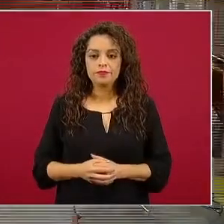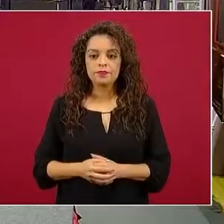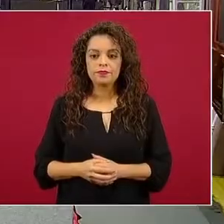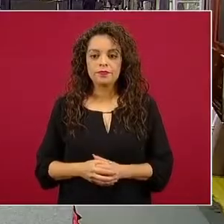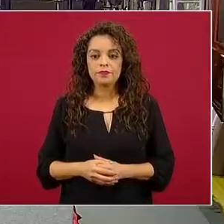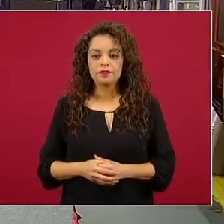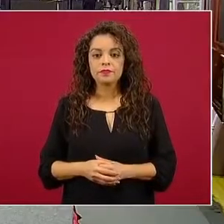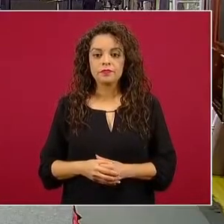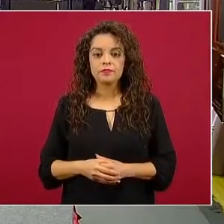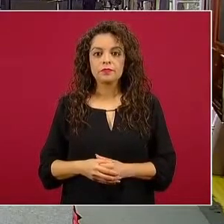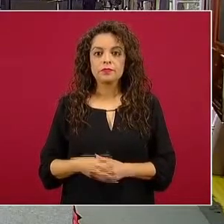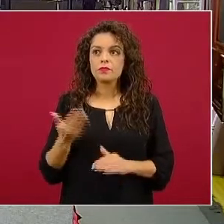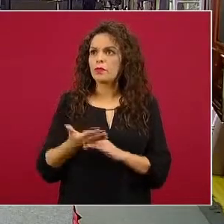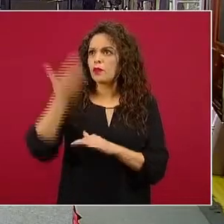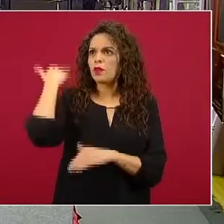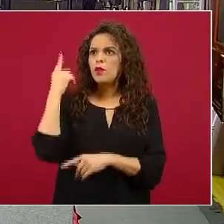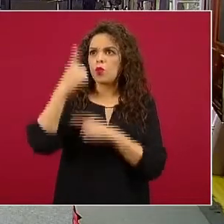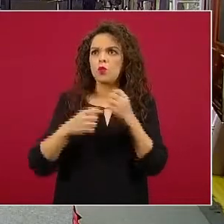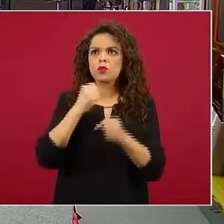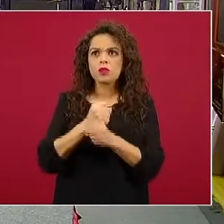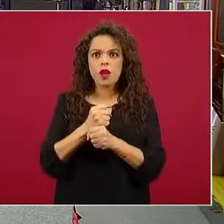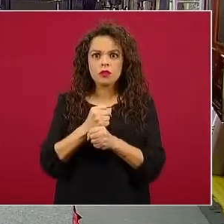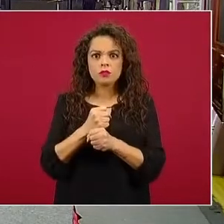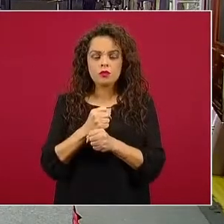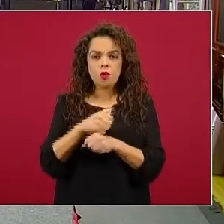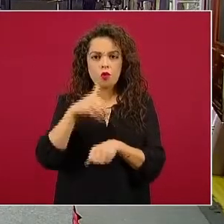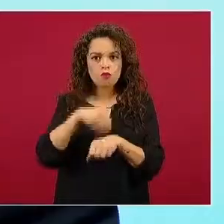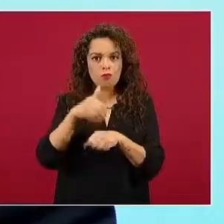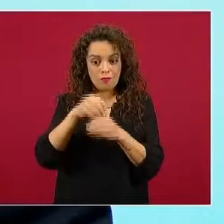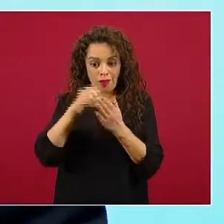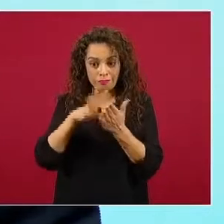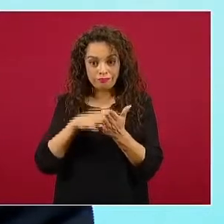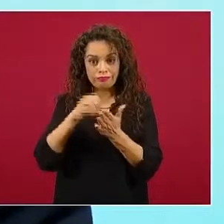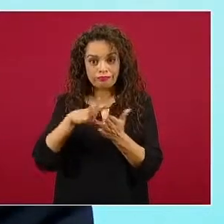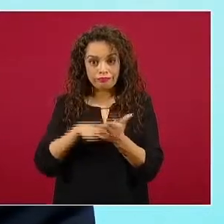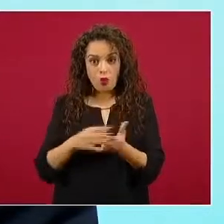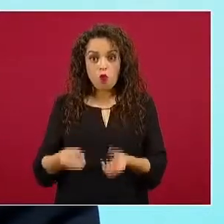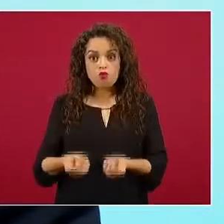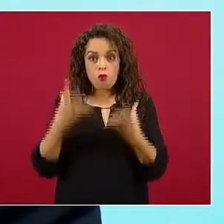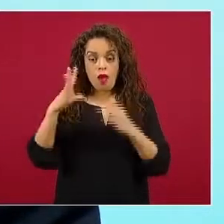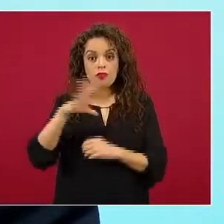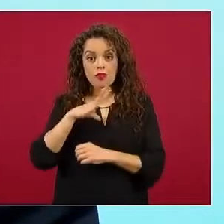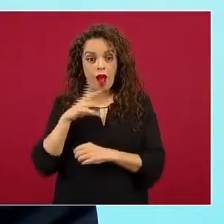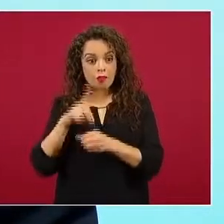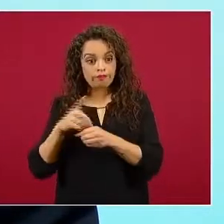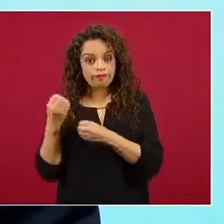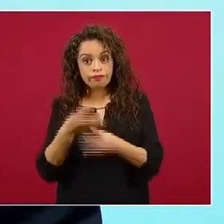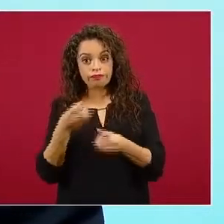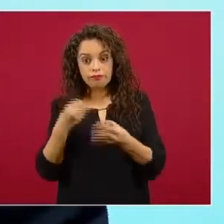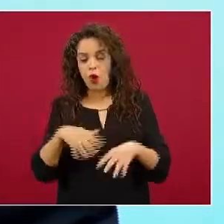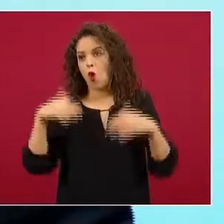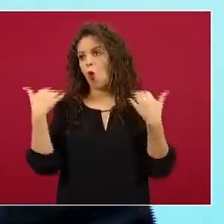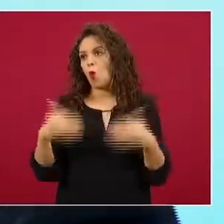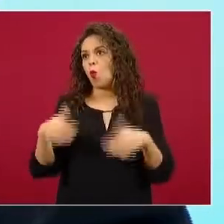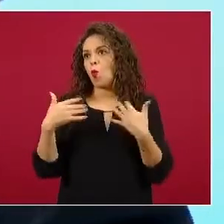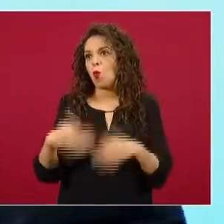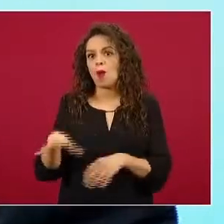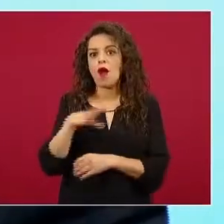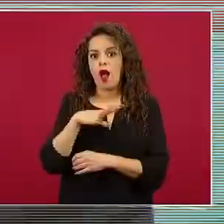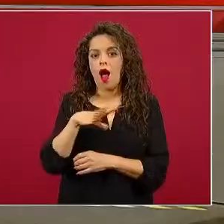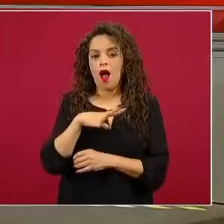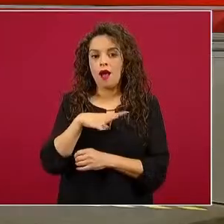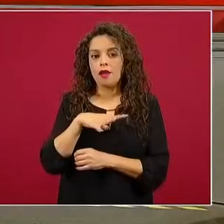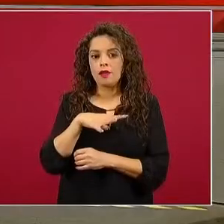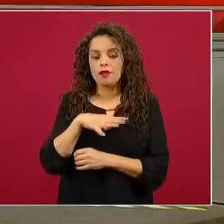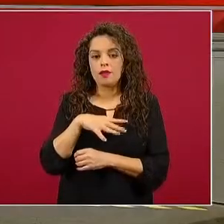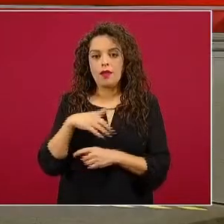Las cifras del año pasado fueron extraordinarias. En realidad, las personas que se registraron en